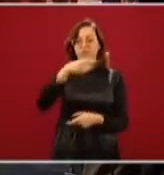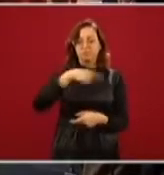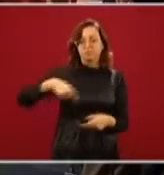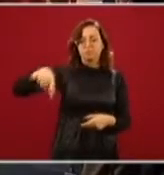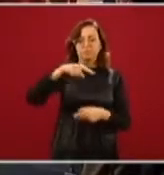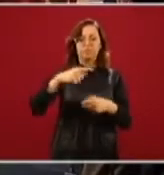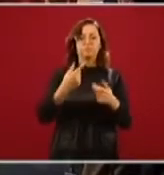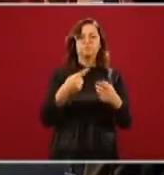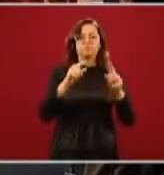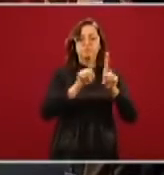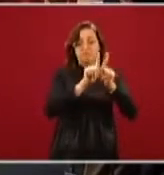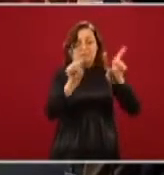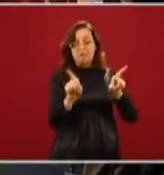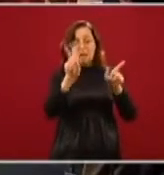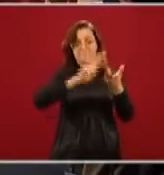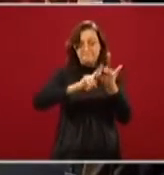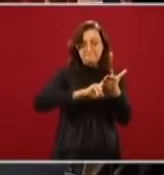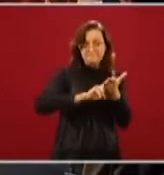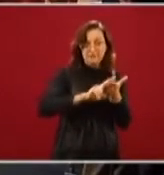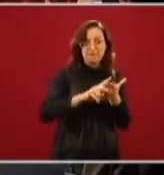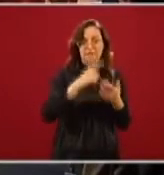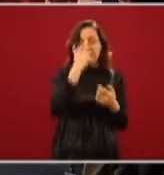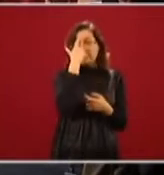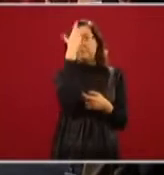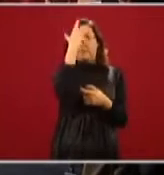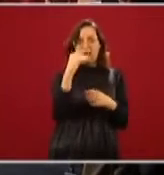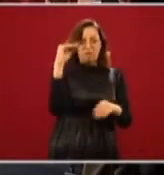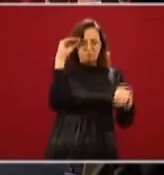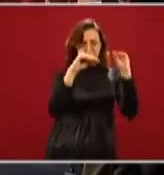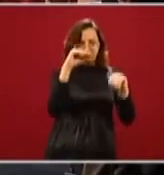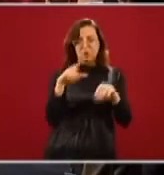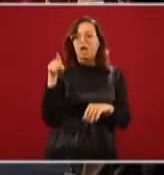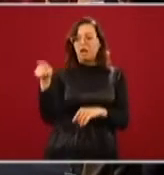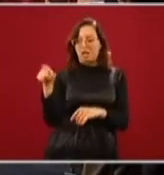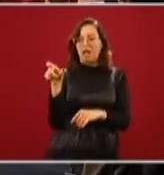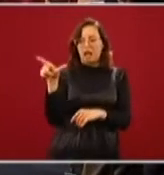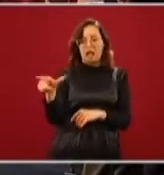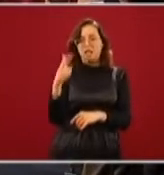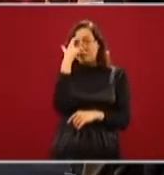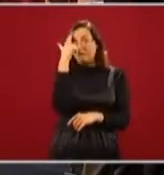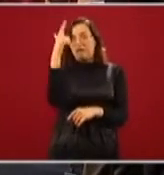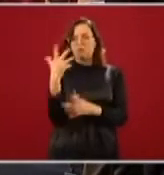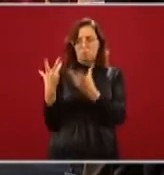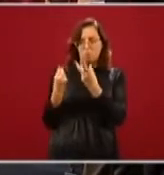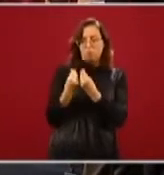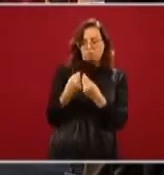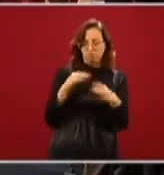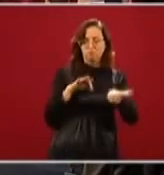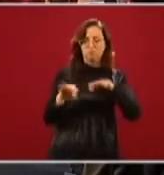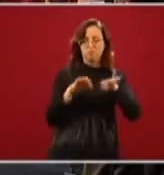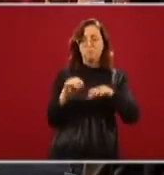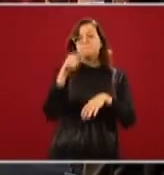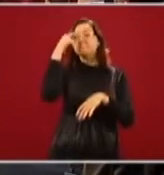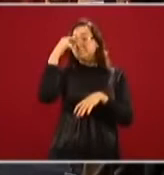uno de estos abanicos que aparecen aquí, y que están representando los accesos más modernos para separar a los